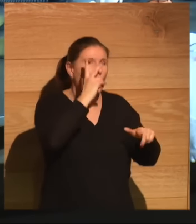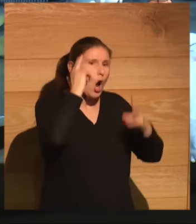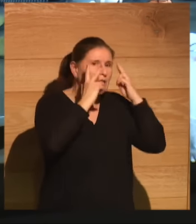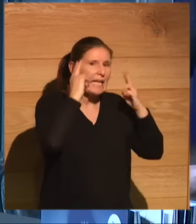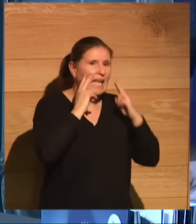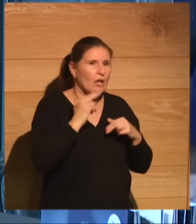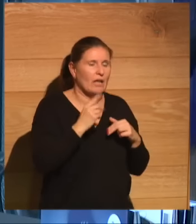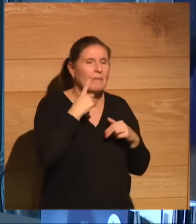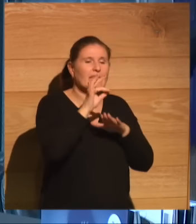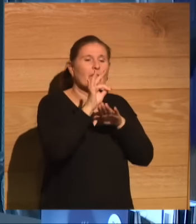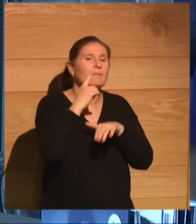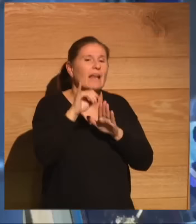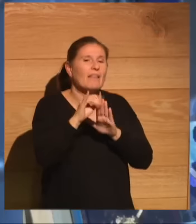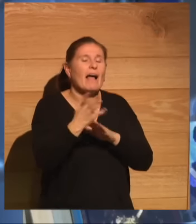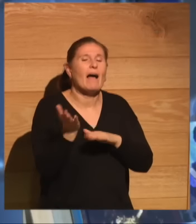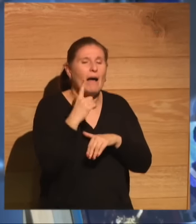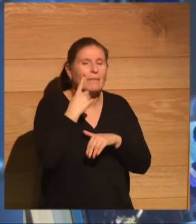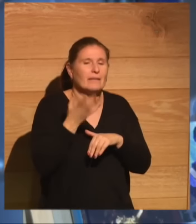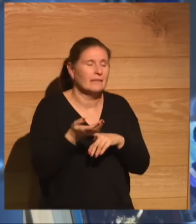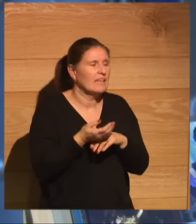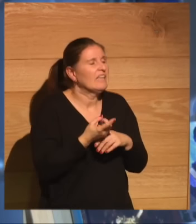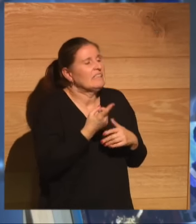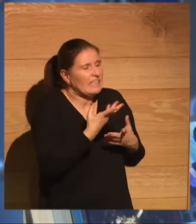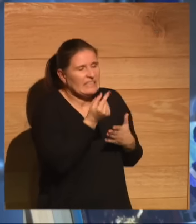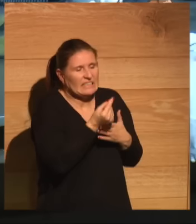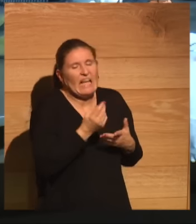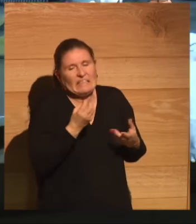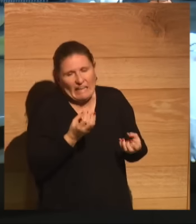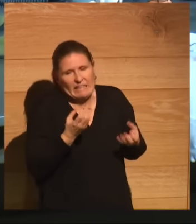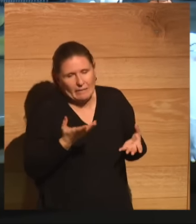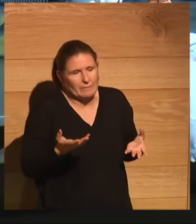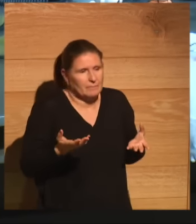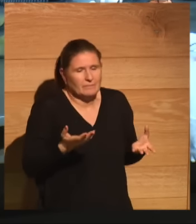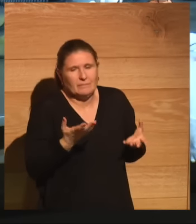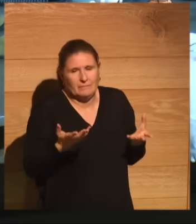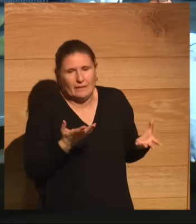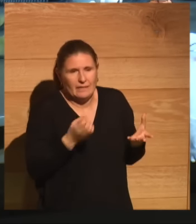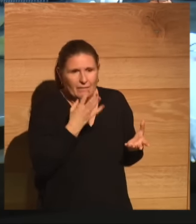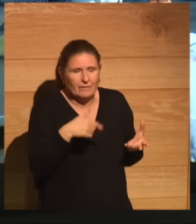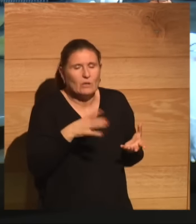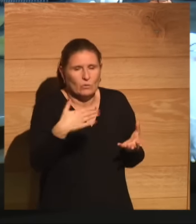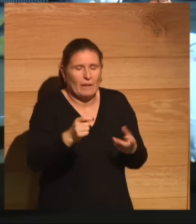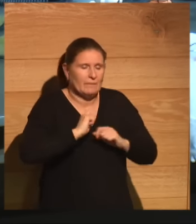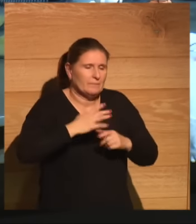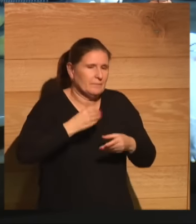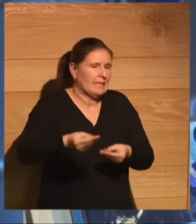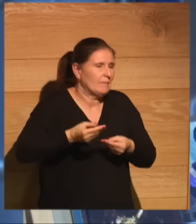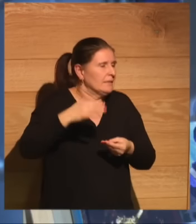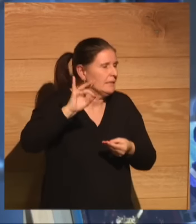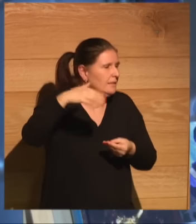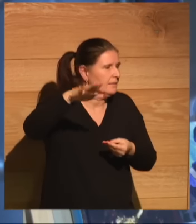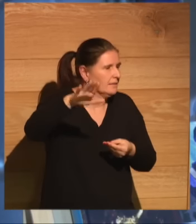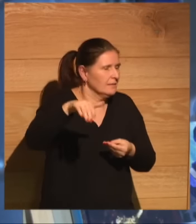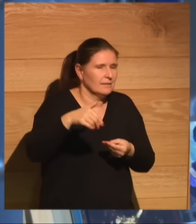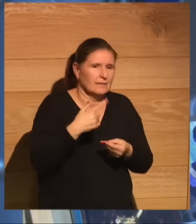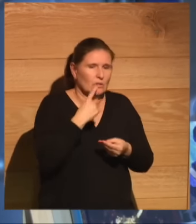algún cementerio cerca, Tim Burton. Si está bien, Tim, si está bien. Si está bien. Si bien está, pero lo que pasa es que está bien. Déjamelo aquí, que esto lo hablo yo con gente. Está